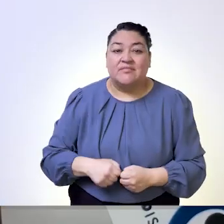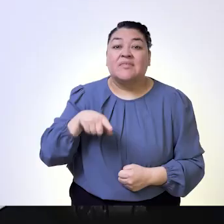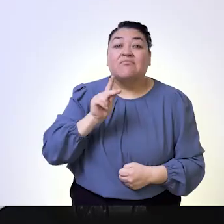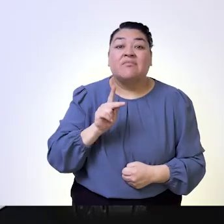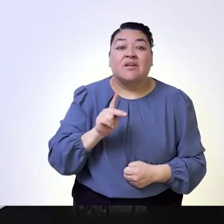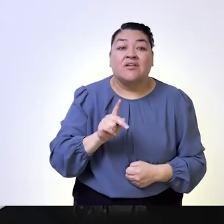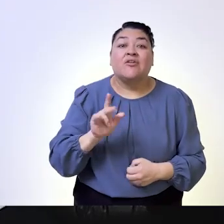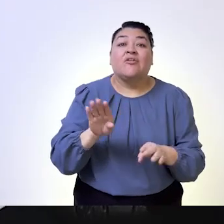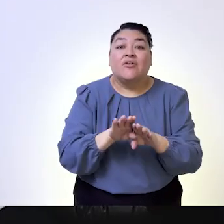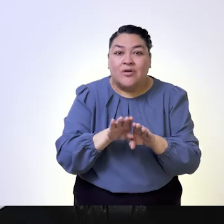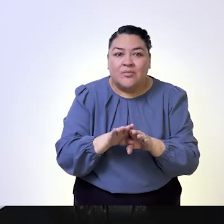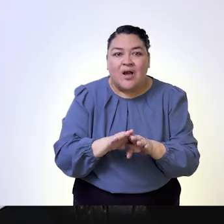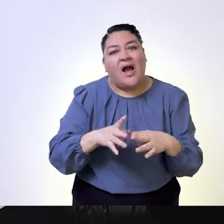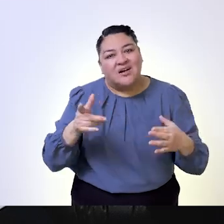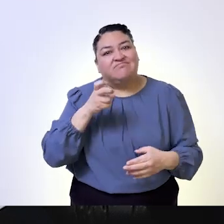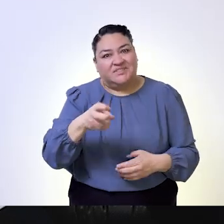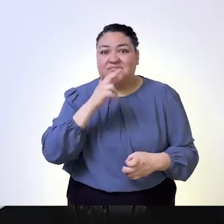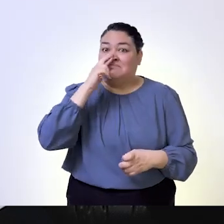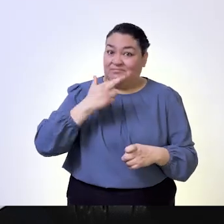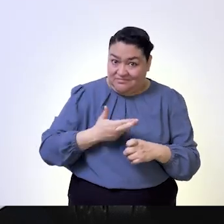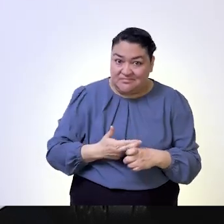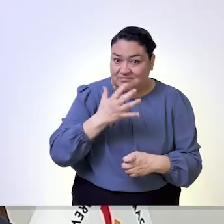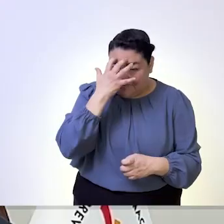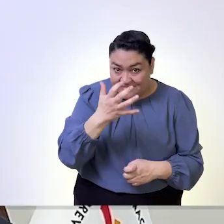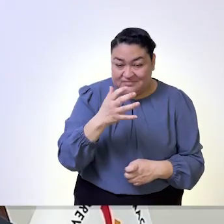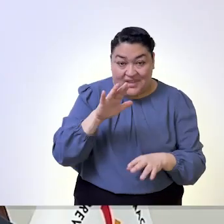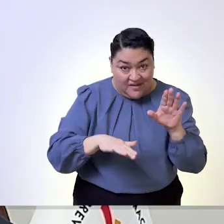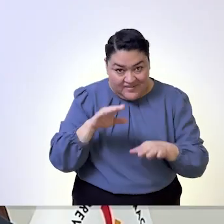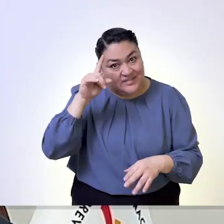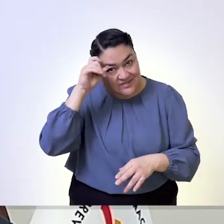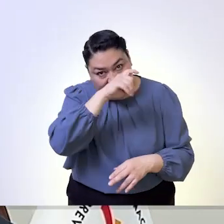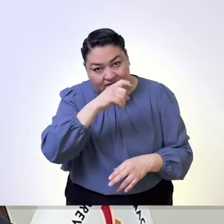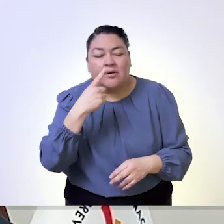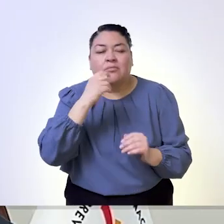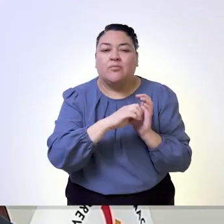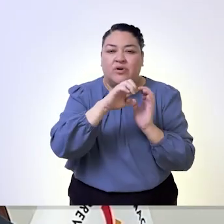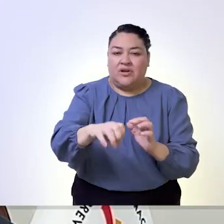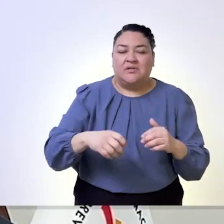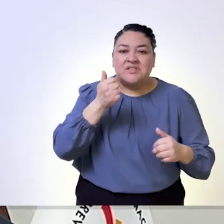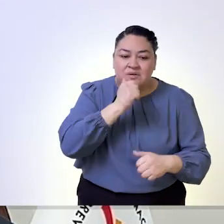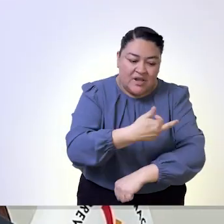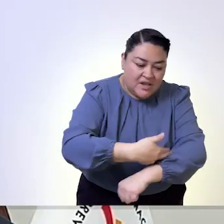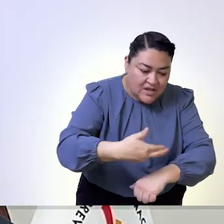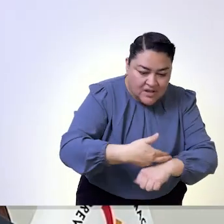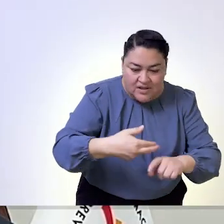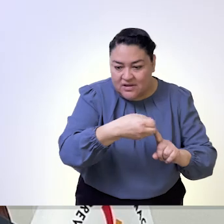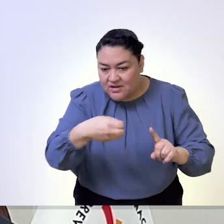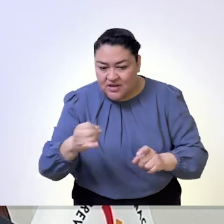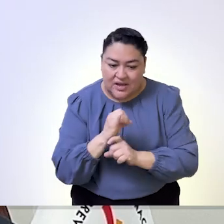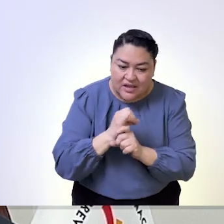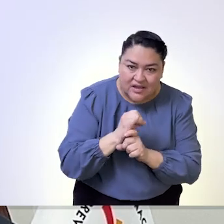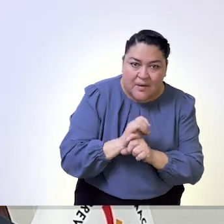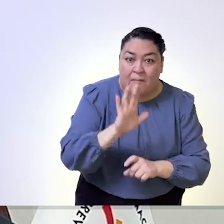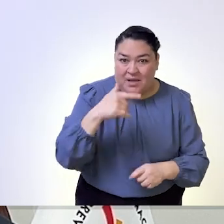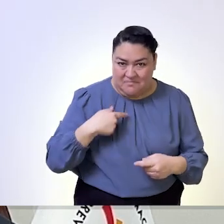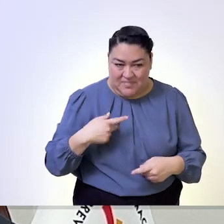Sin embargo, también esto nos trajo un desafío, dado que, pues obviamente, al ser un proceso como